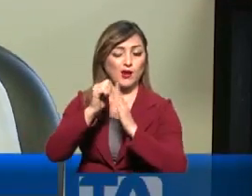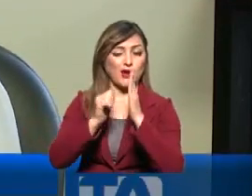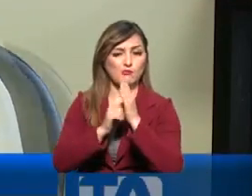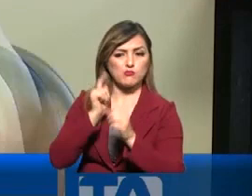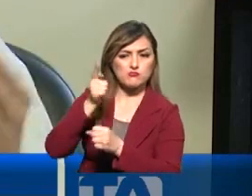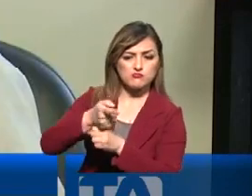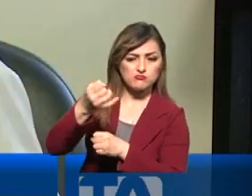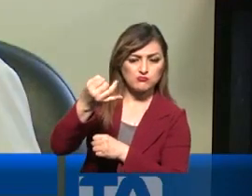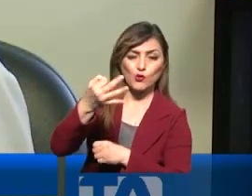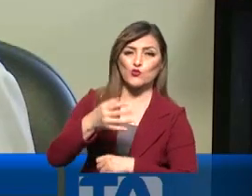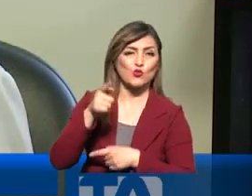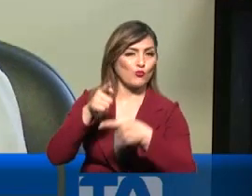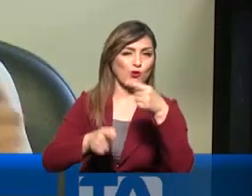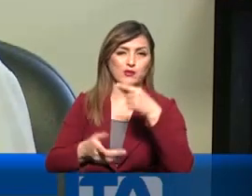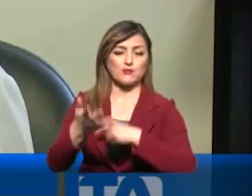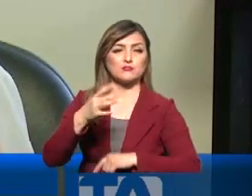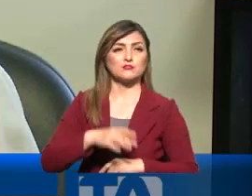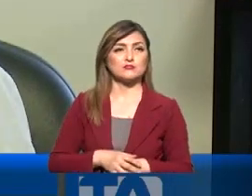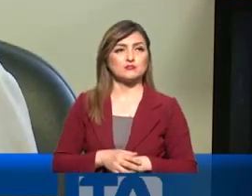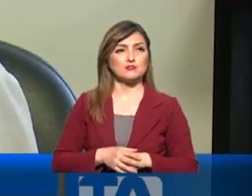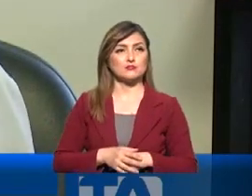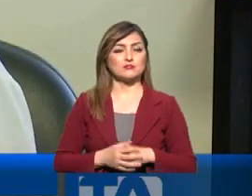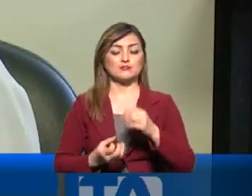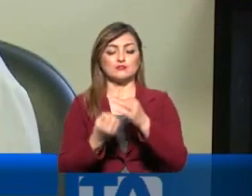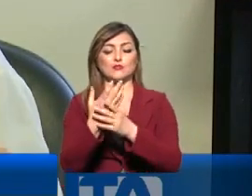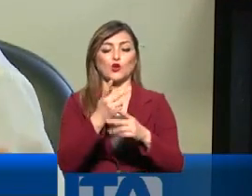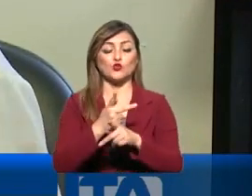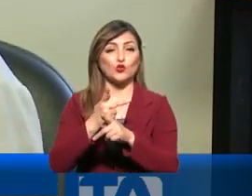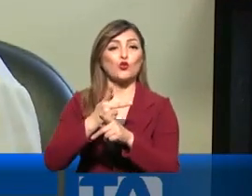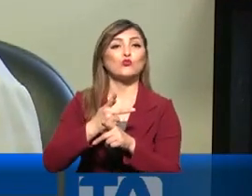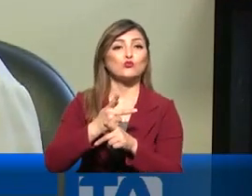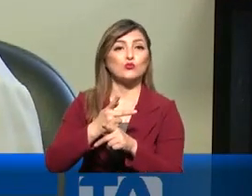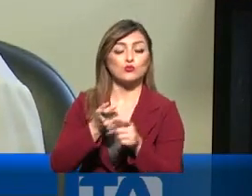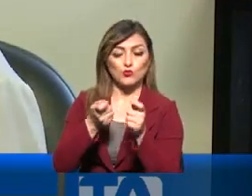medio de comunicación. Desde la creación del Consejo de Regulación desde el año